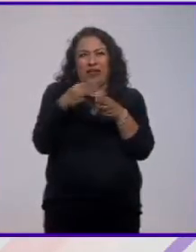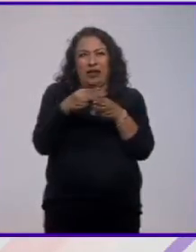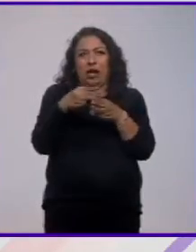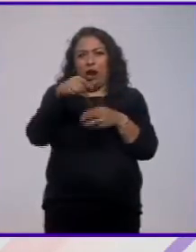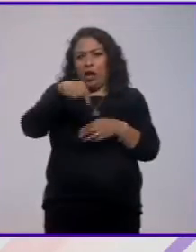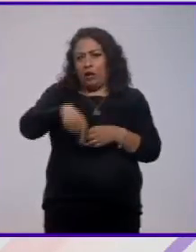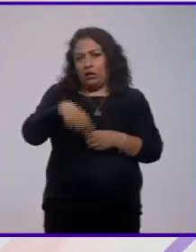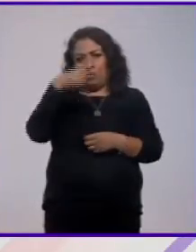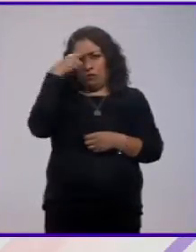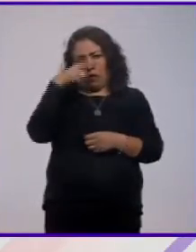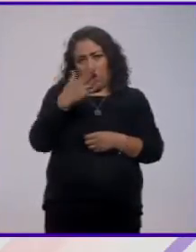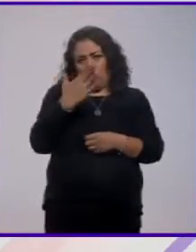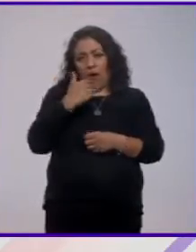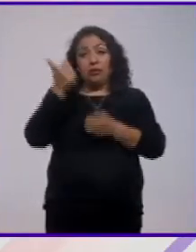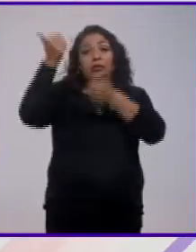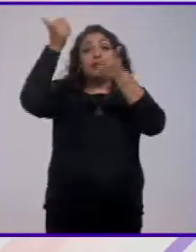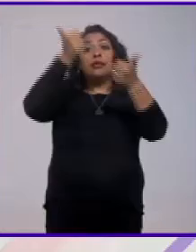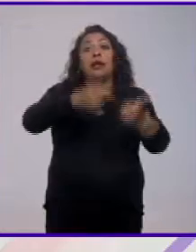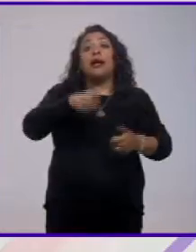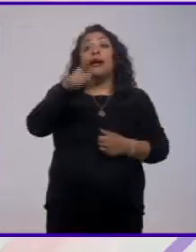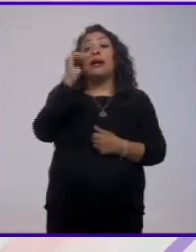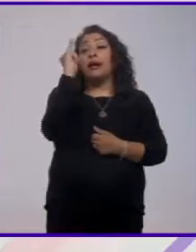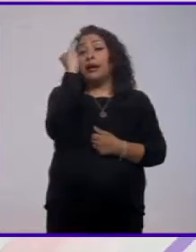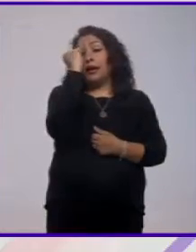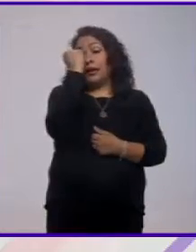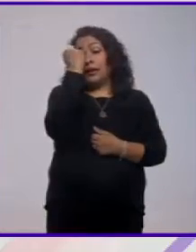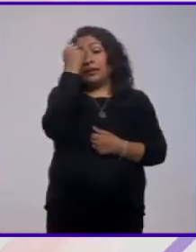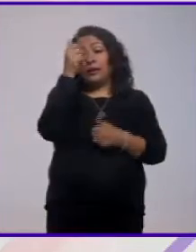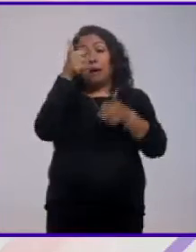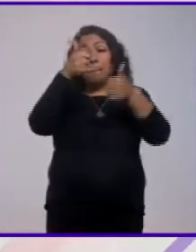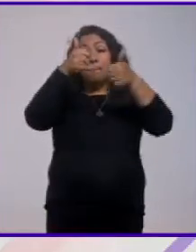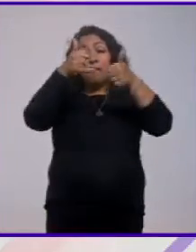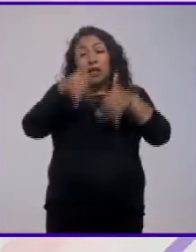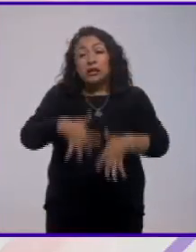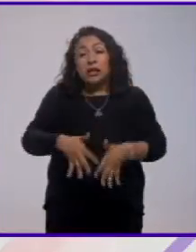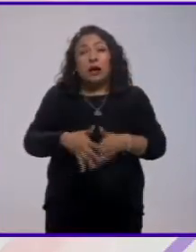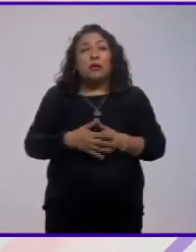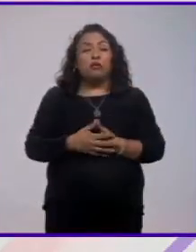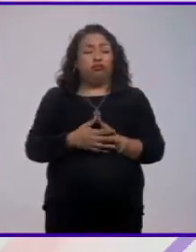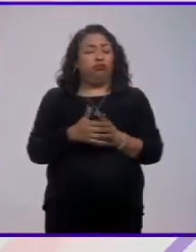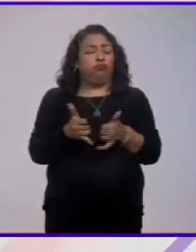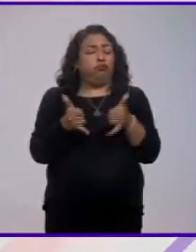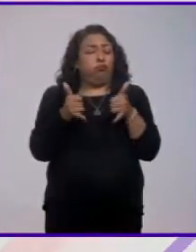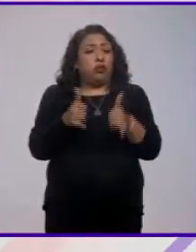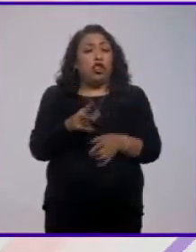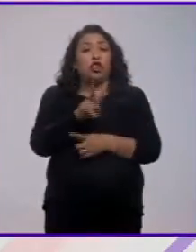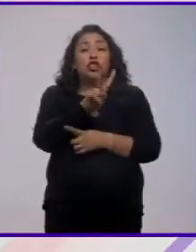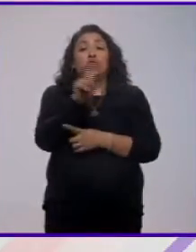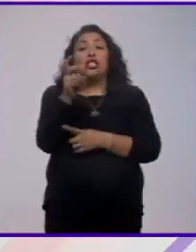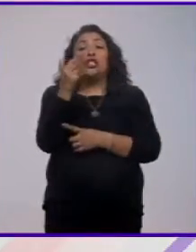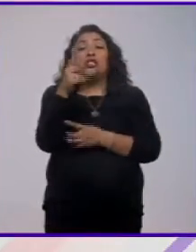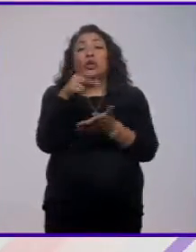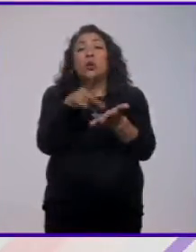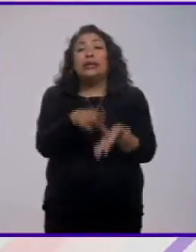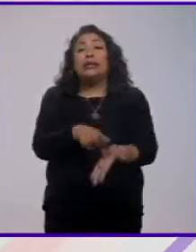No hay aquí, tuvimos que traer de la India. Y pesa mucho más de 250